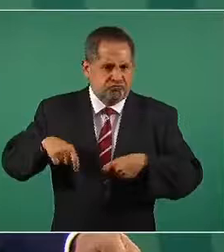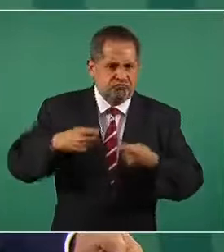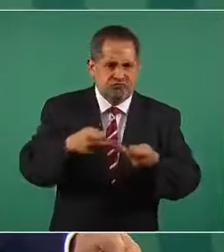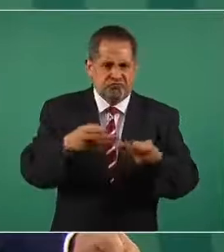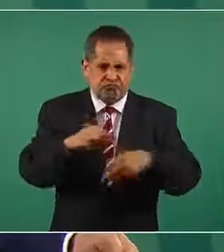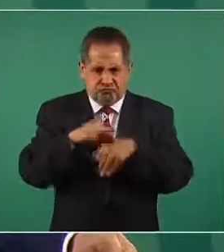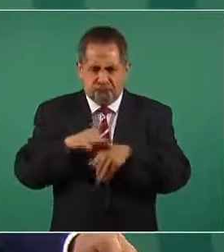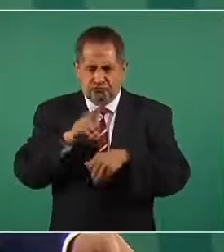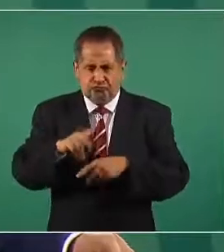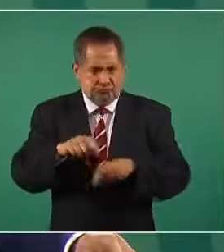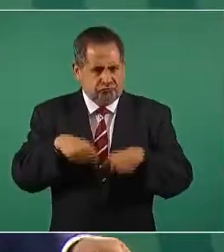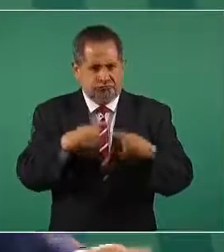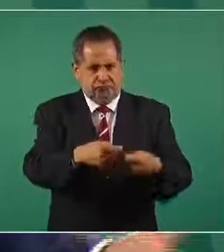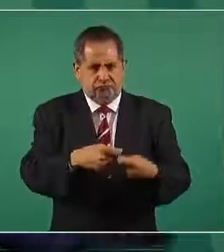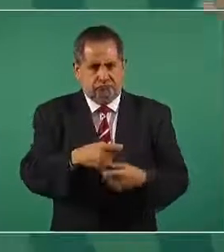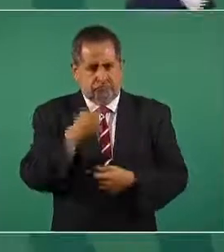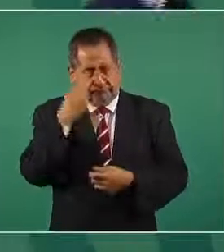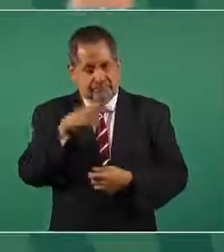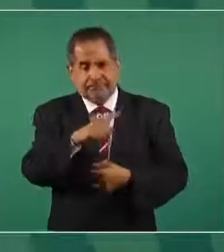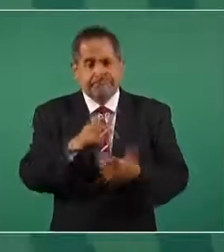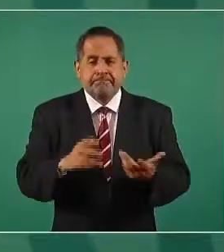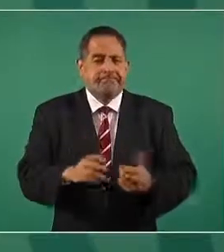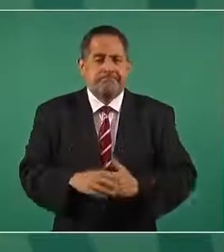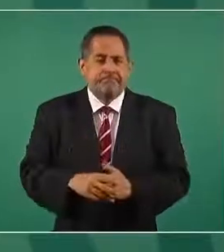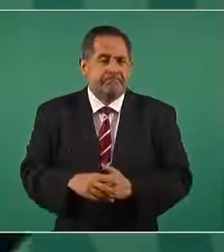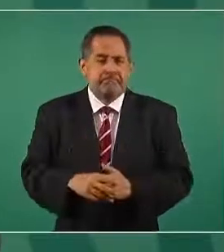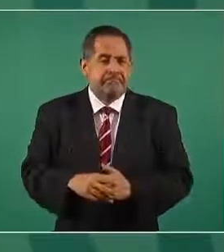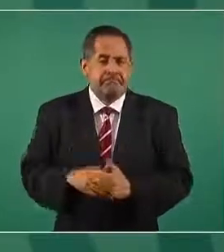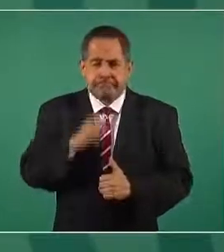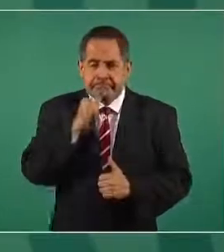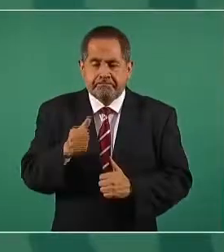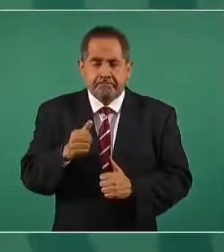ejecutarla, o ya estaba